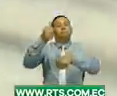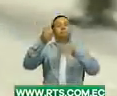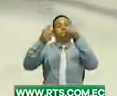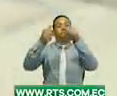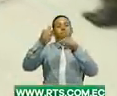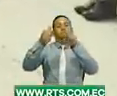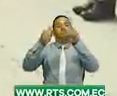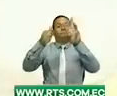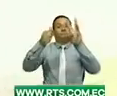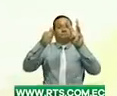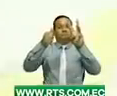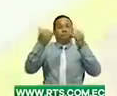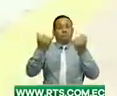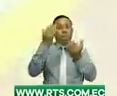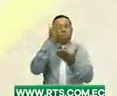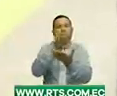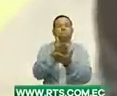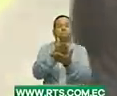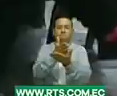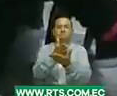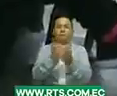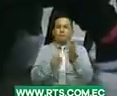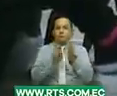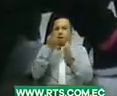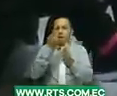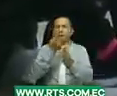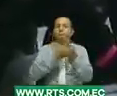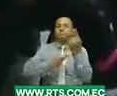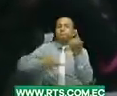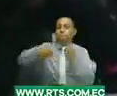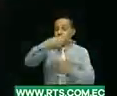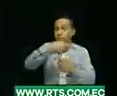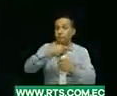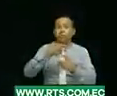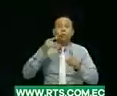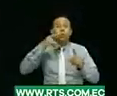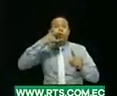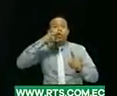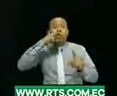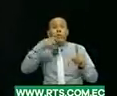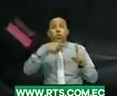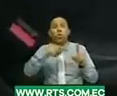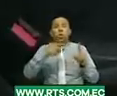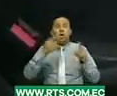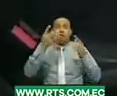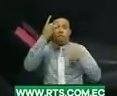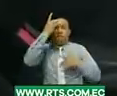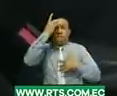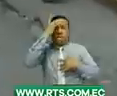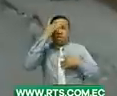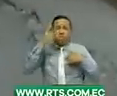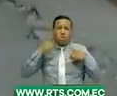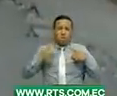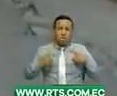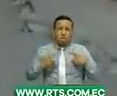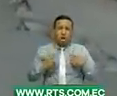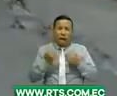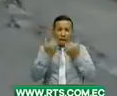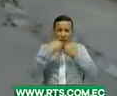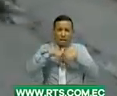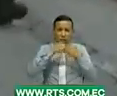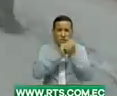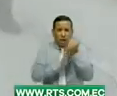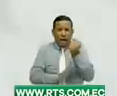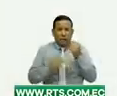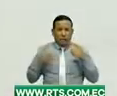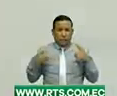Veintidós horas con 26 minutos, es momento de una primera pausa comercial, pero al volver, menor que lucha contra la leucemia cumplió su sueño de ser policía por un